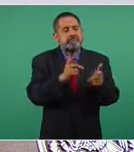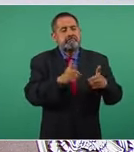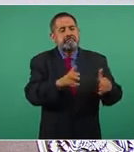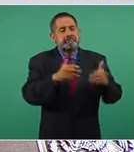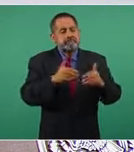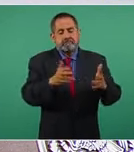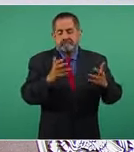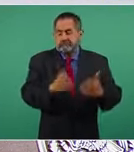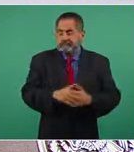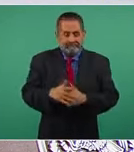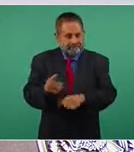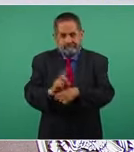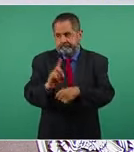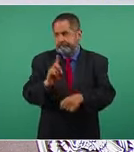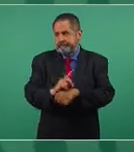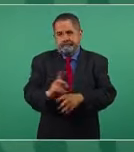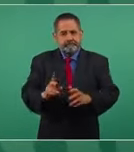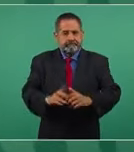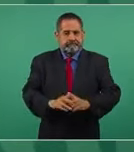diario.